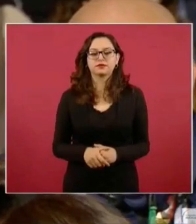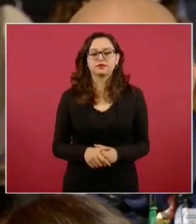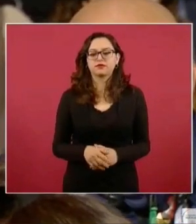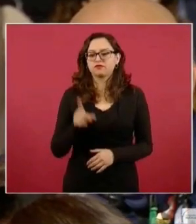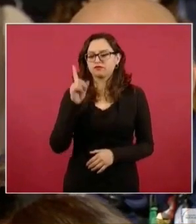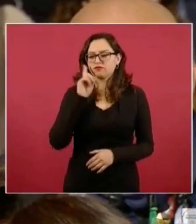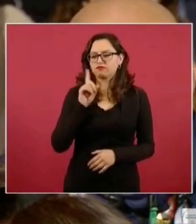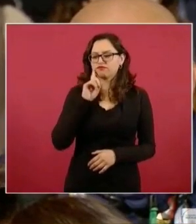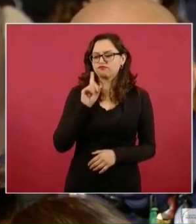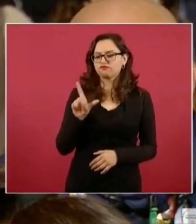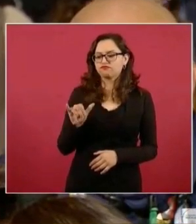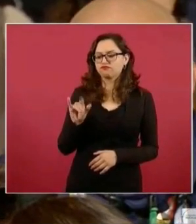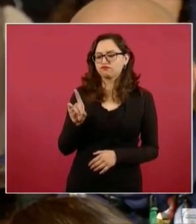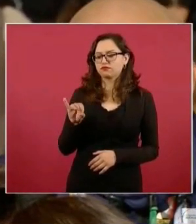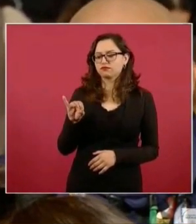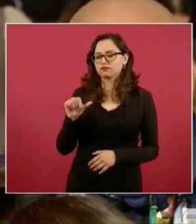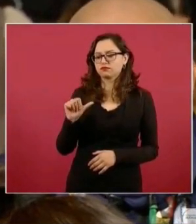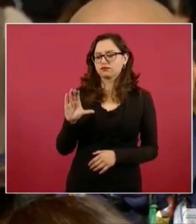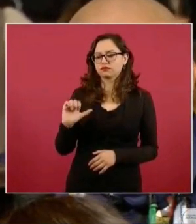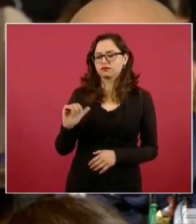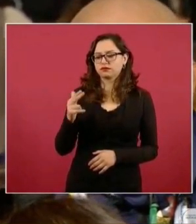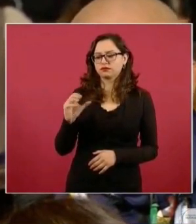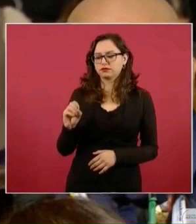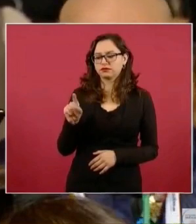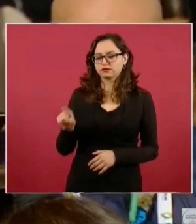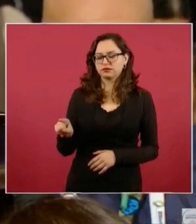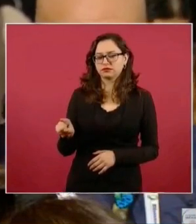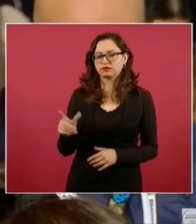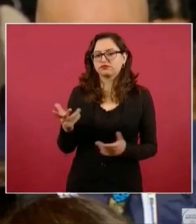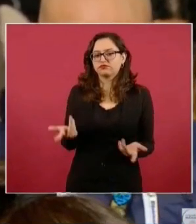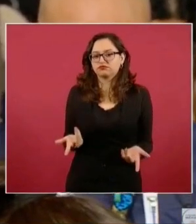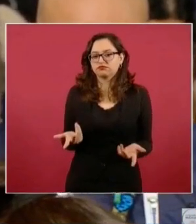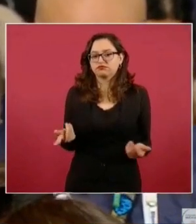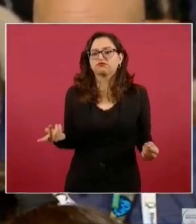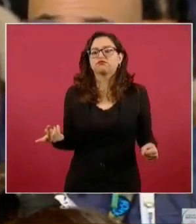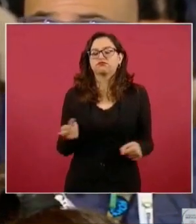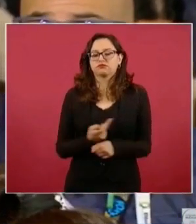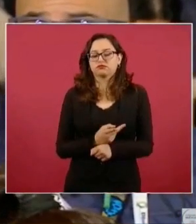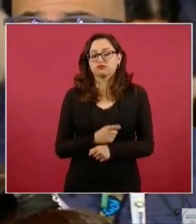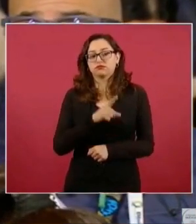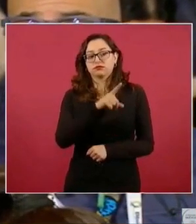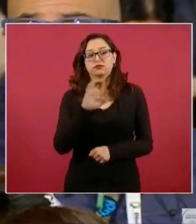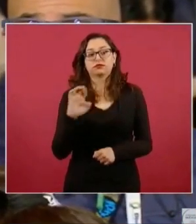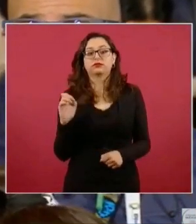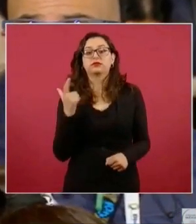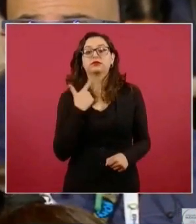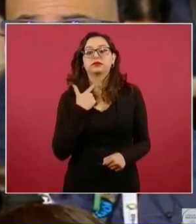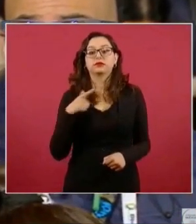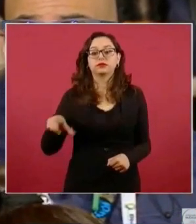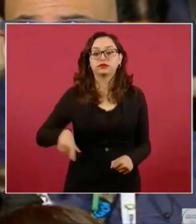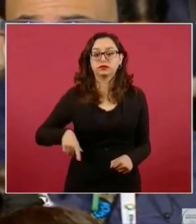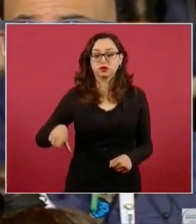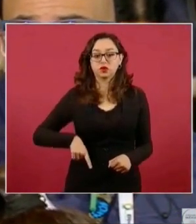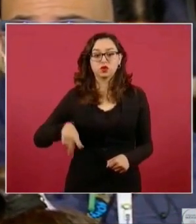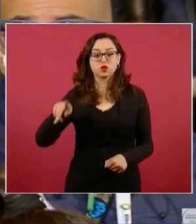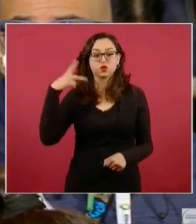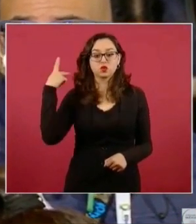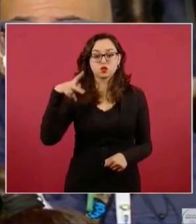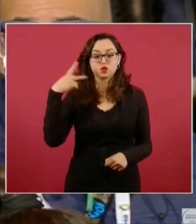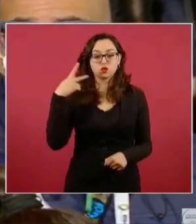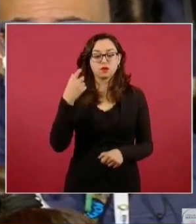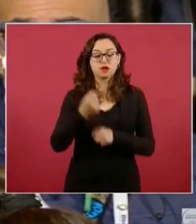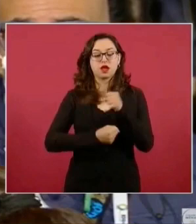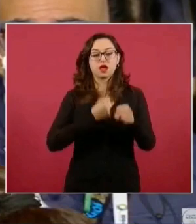Lidia Cacho? Se tiene información de que el exgobernador de Puebla, Mario Marín, quien fue arrestado en